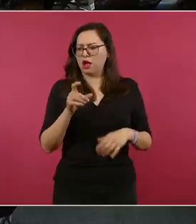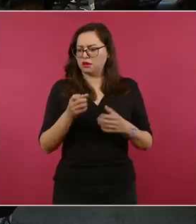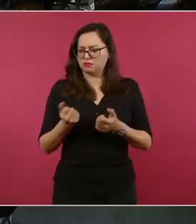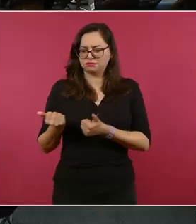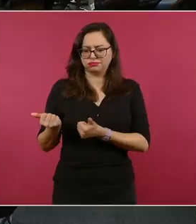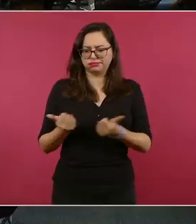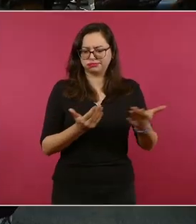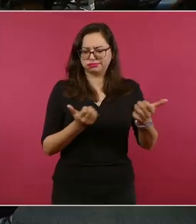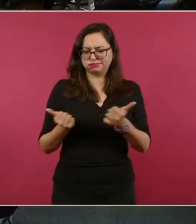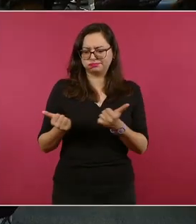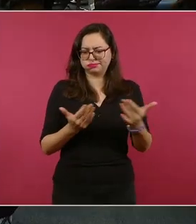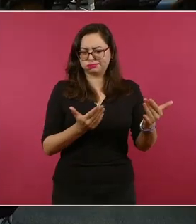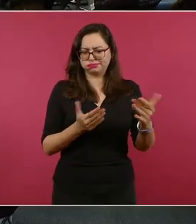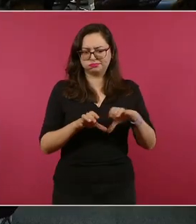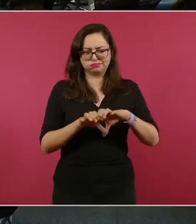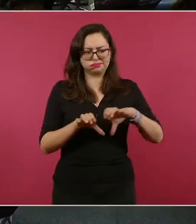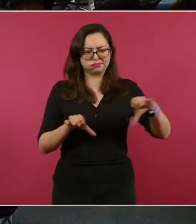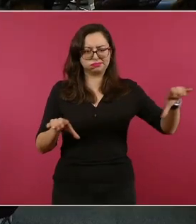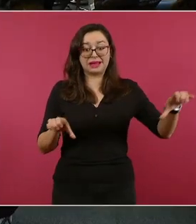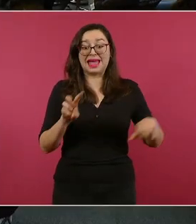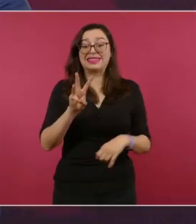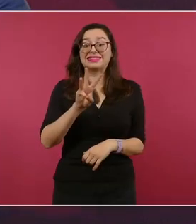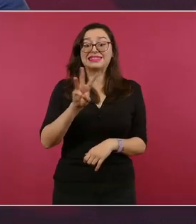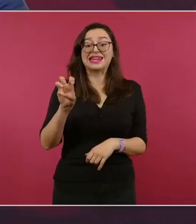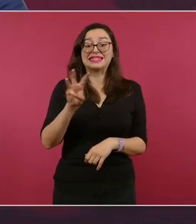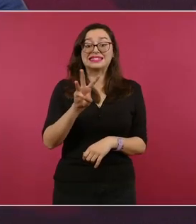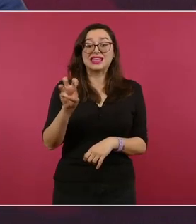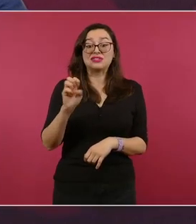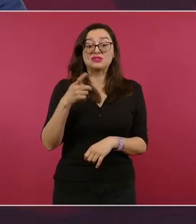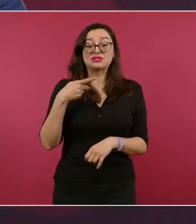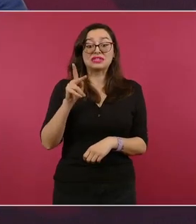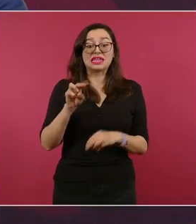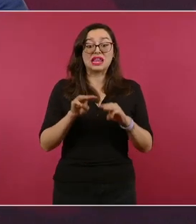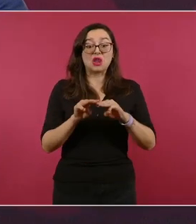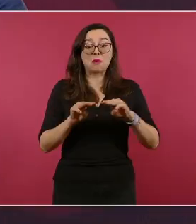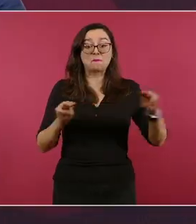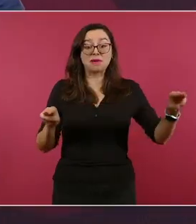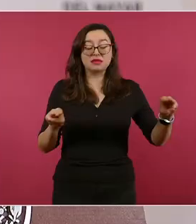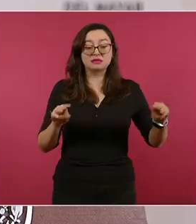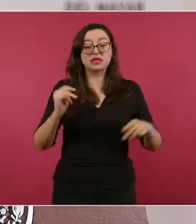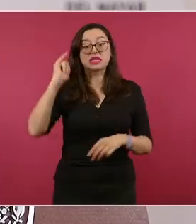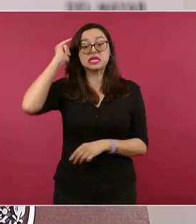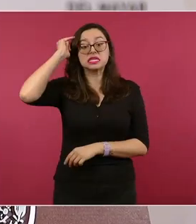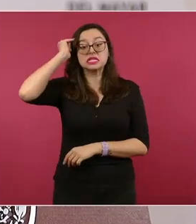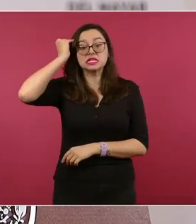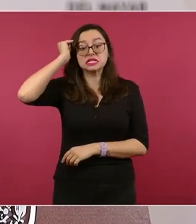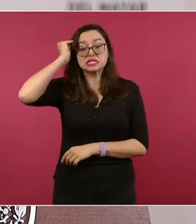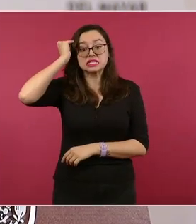300 kilómetros para llevar agua a todos los pueblos